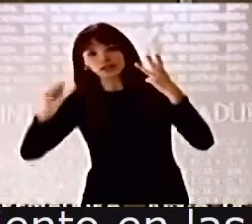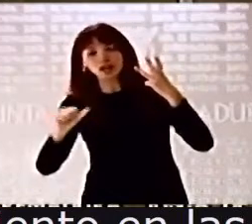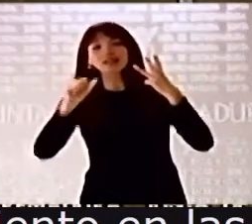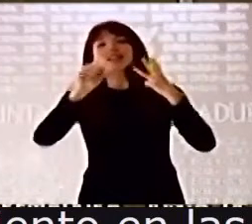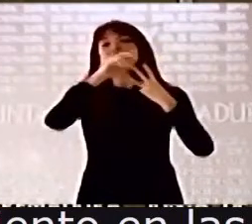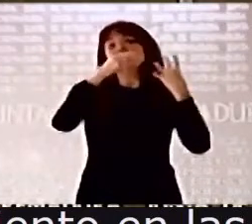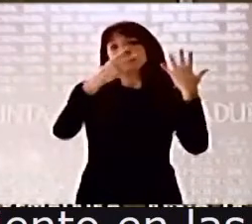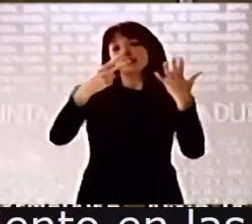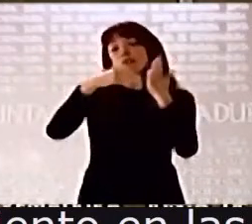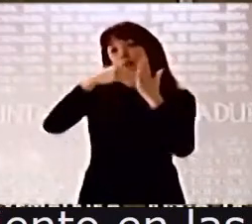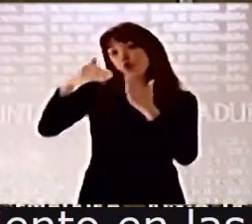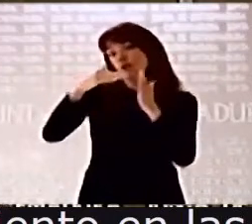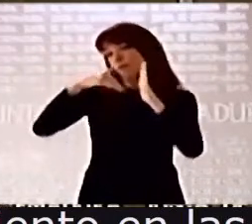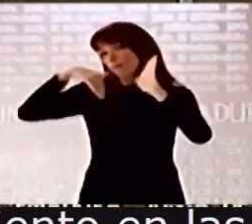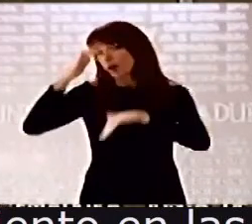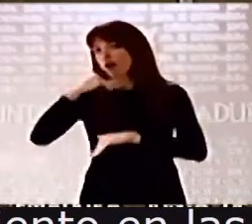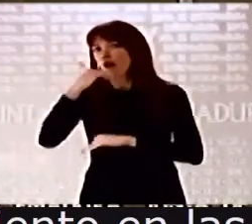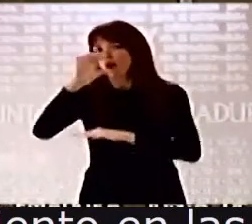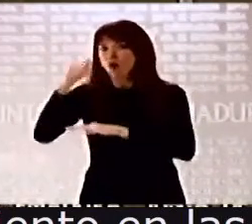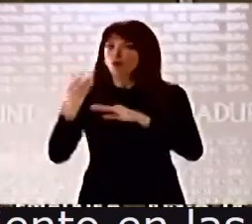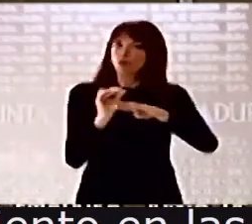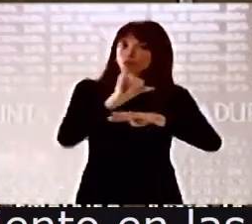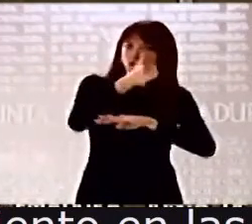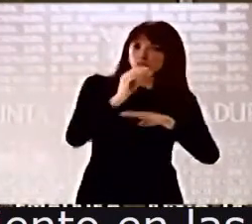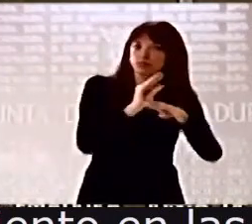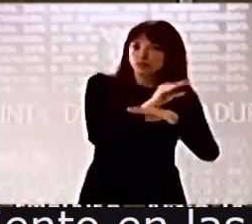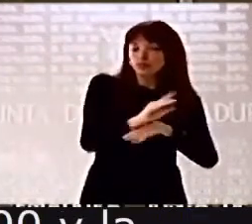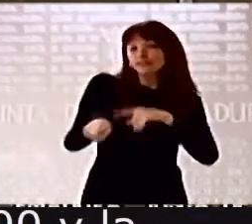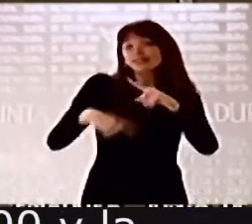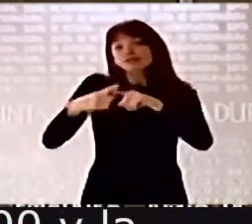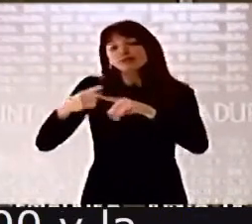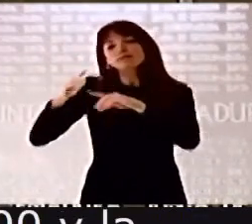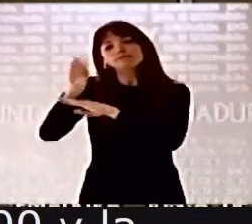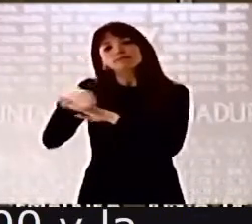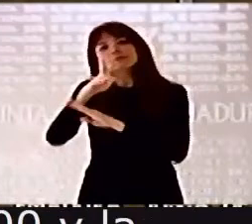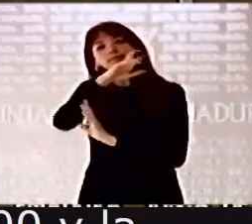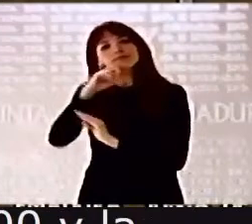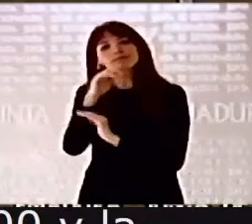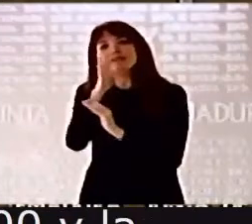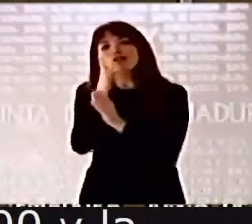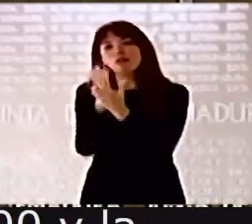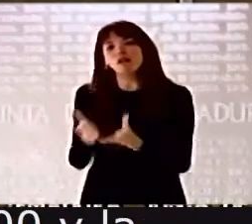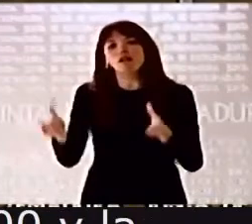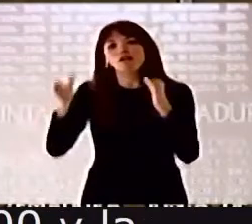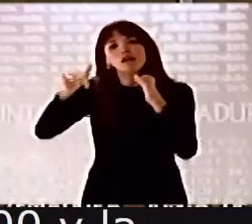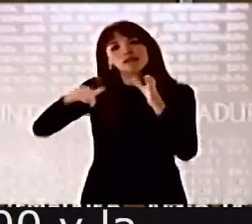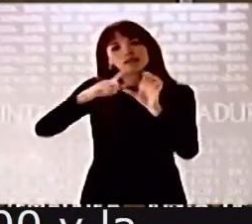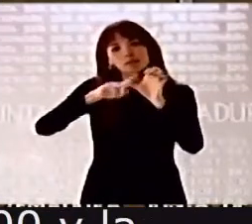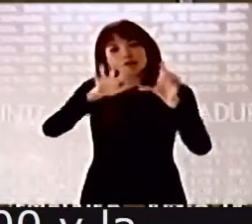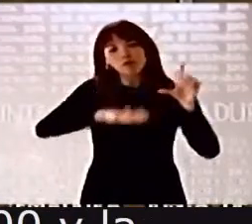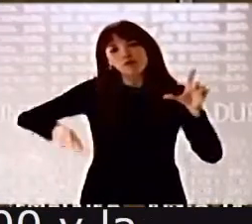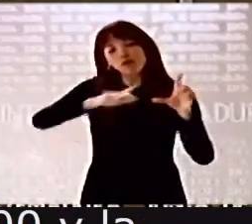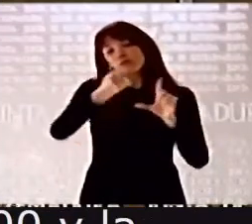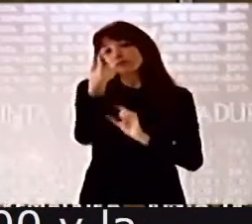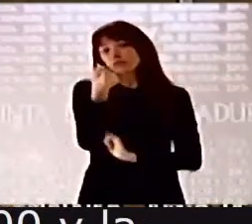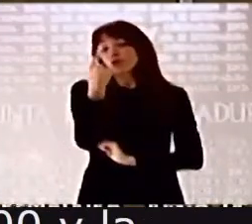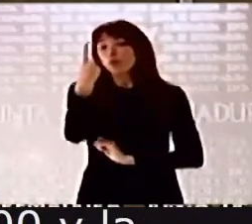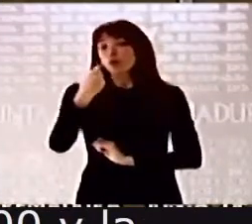5.757.000, ¿no? Y también hemos aprobado la asistencia para el mantenimiento y conservación de las presas y embalses de Extremadura con un importe